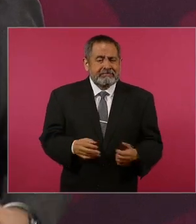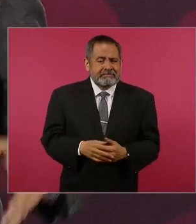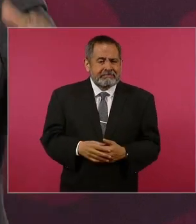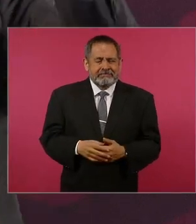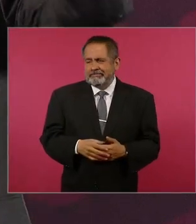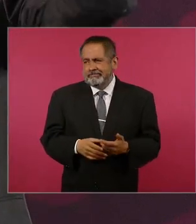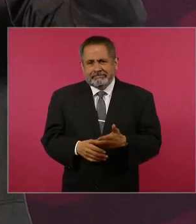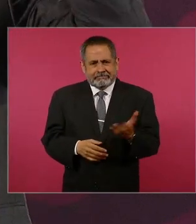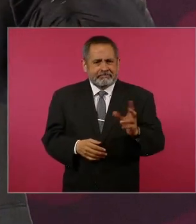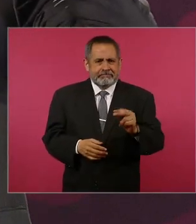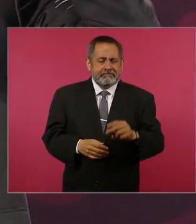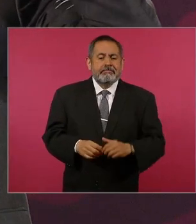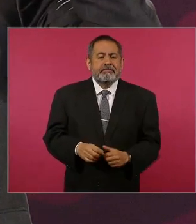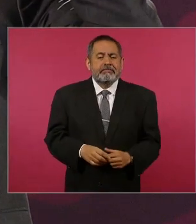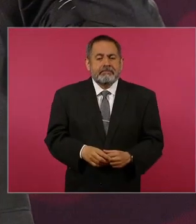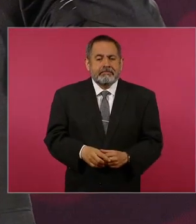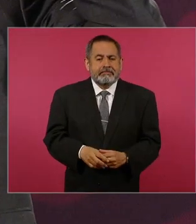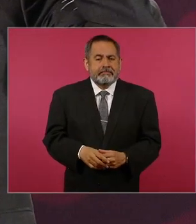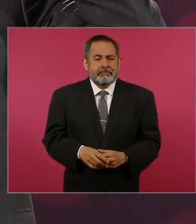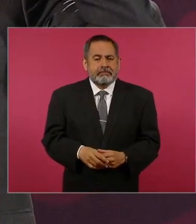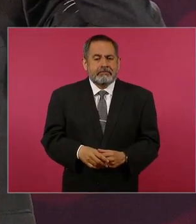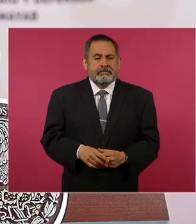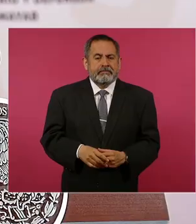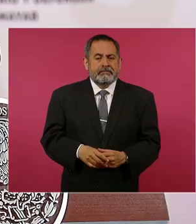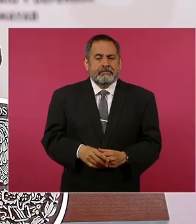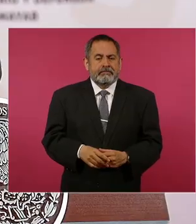Ni siquiera